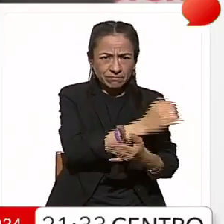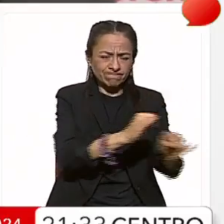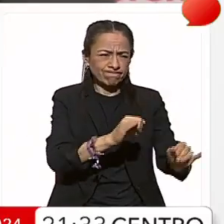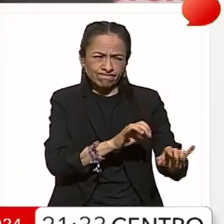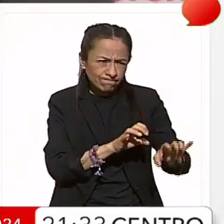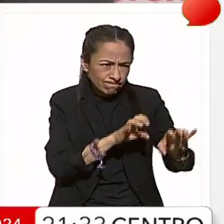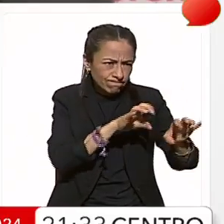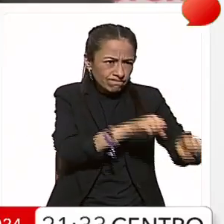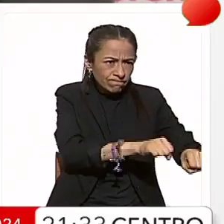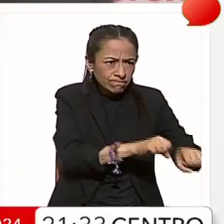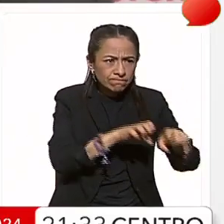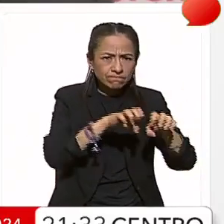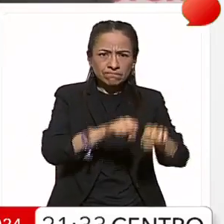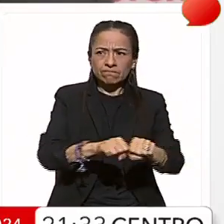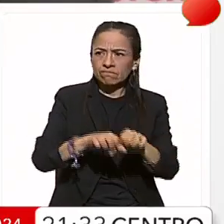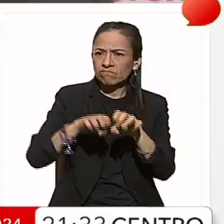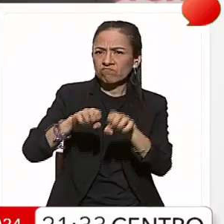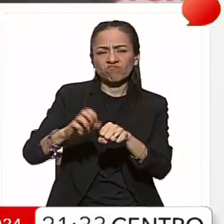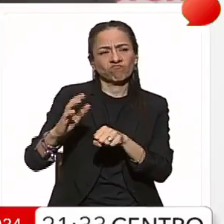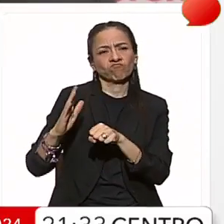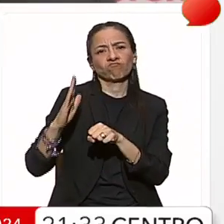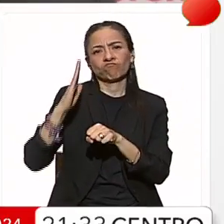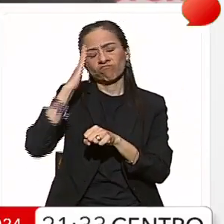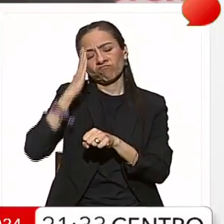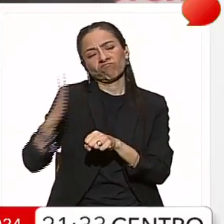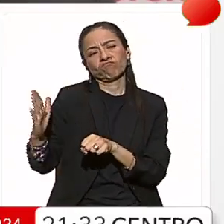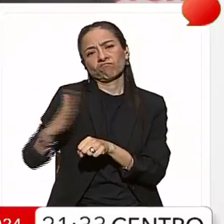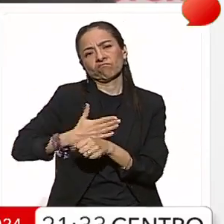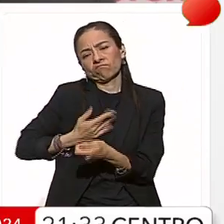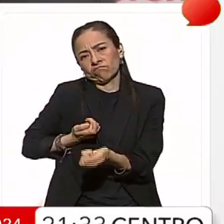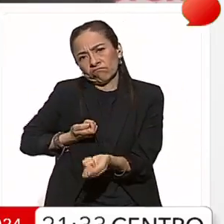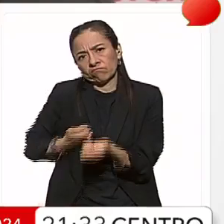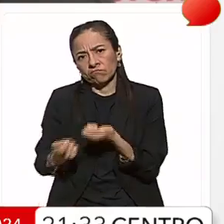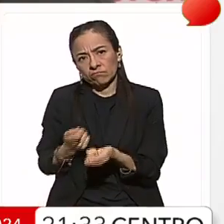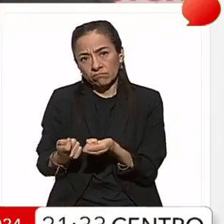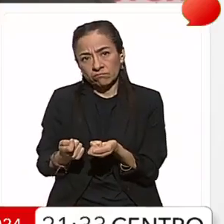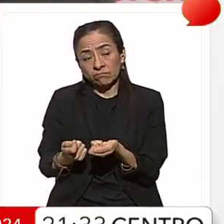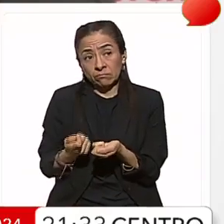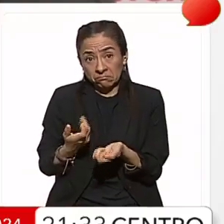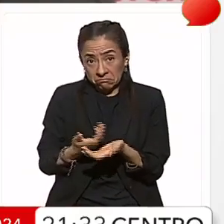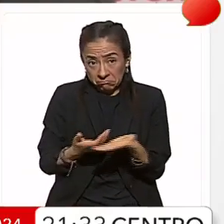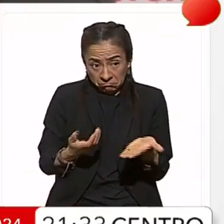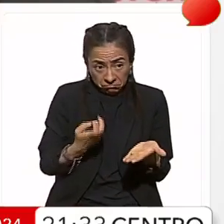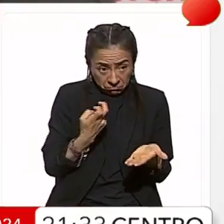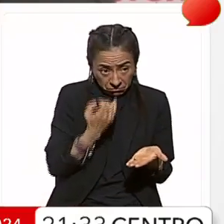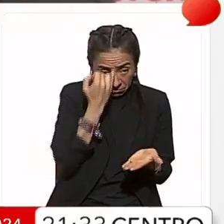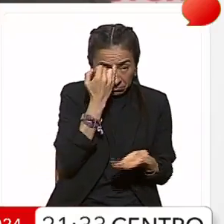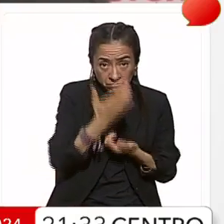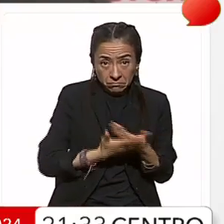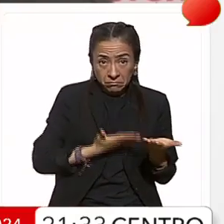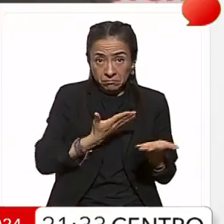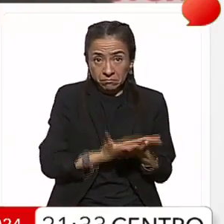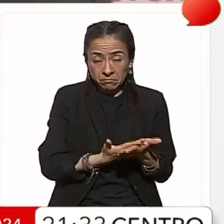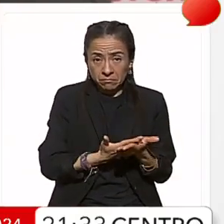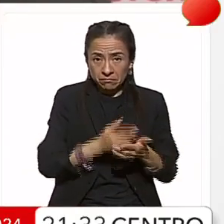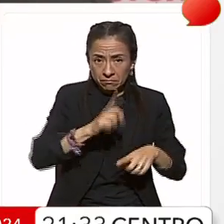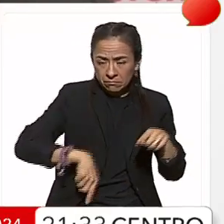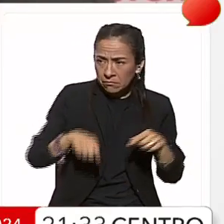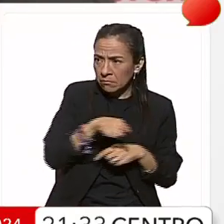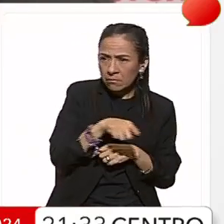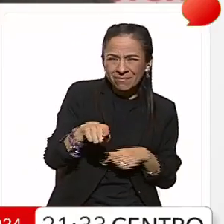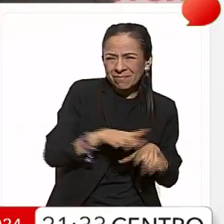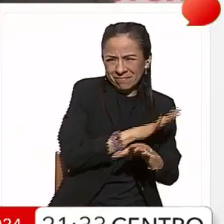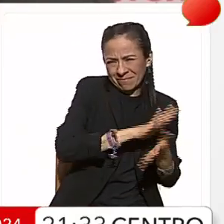eso, pues ahora están sin duda muy molestos, porque eran espacios de privilegios para